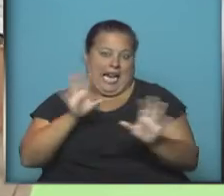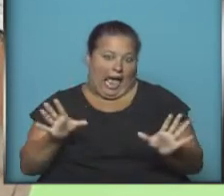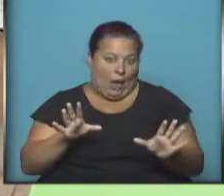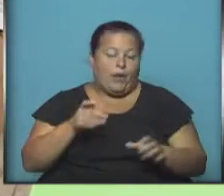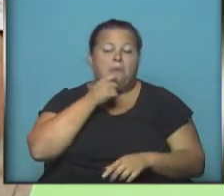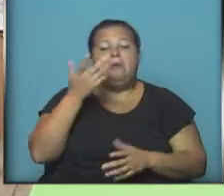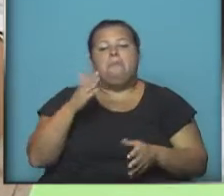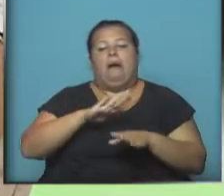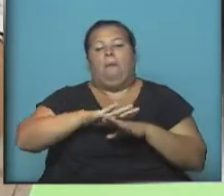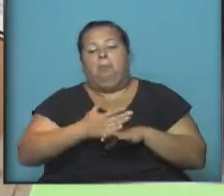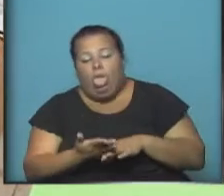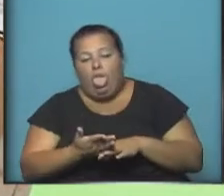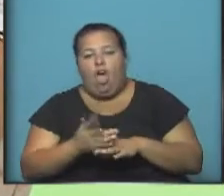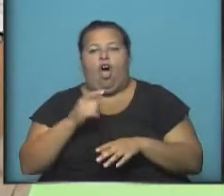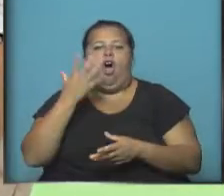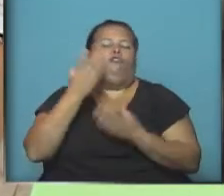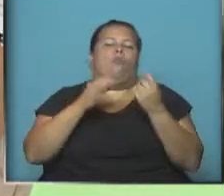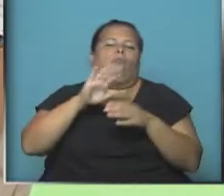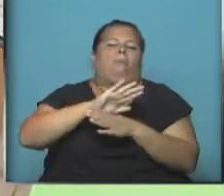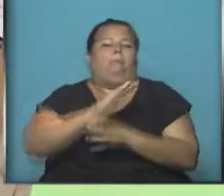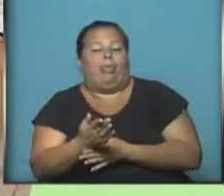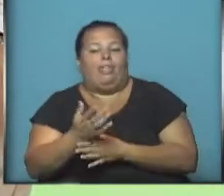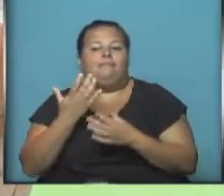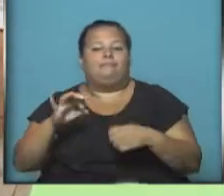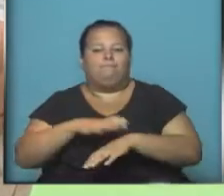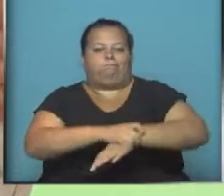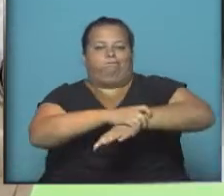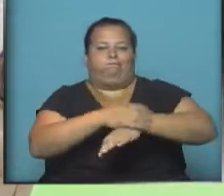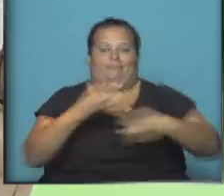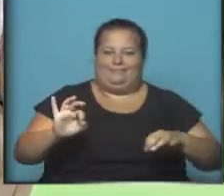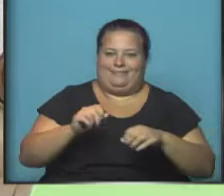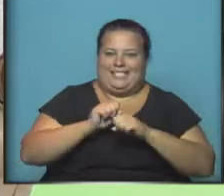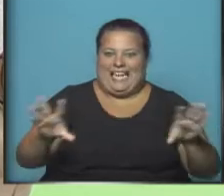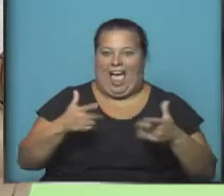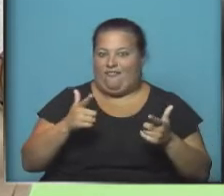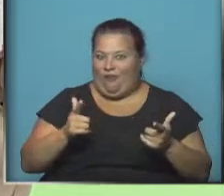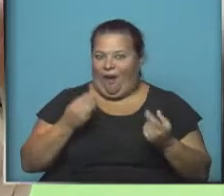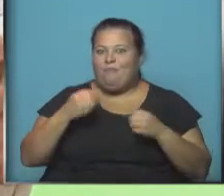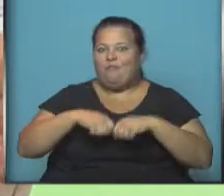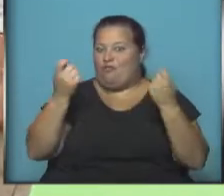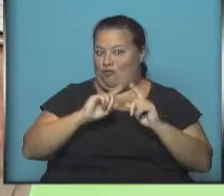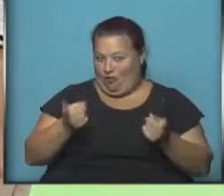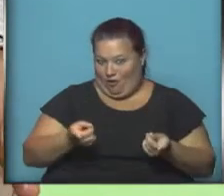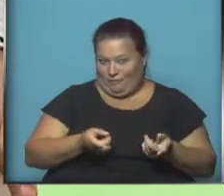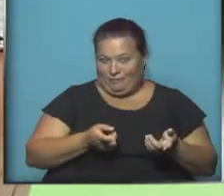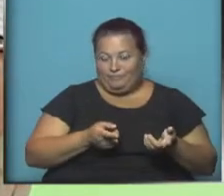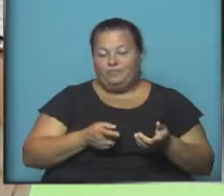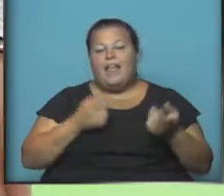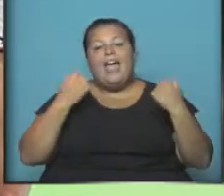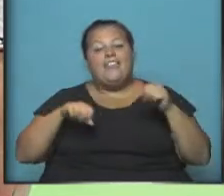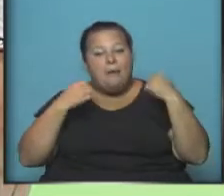ahí uno se tuerce, sufre una entorsis o un esguince, pero evita de esa forma una lesión mayor como una fractura. O sea, para